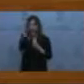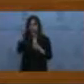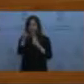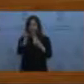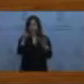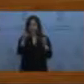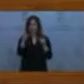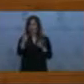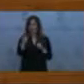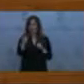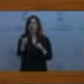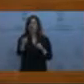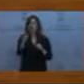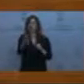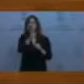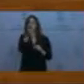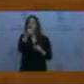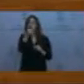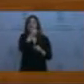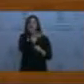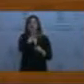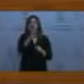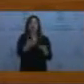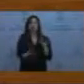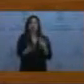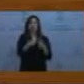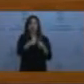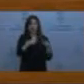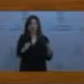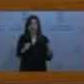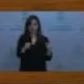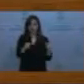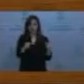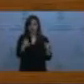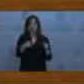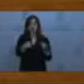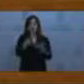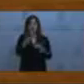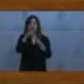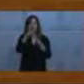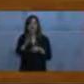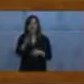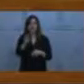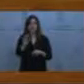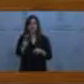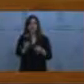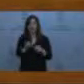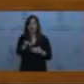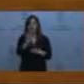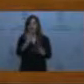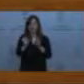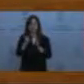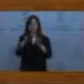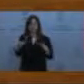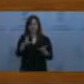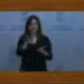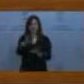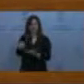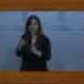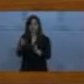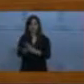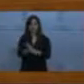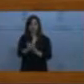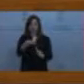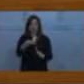tiene notables mejores resultados en los informes PISA que Asturias. Por lo tanto, la libertad de elección de centro no incide negativamente en la calidad del sistema